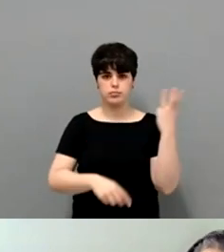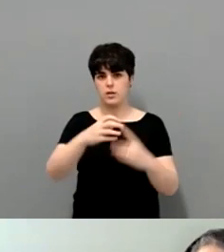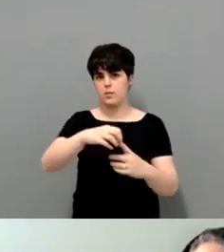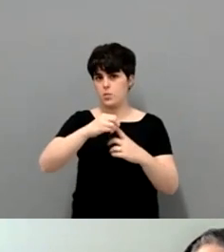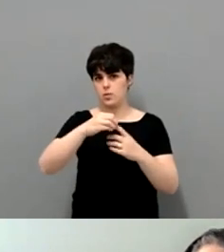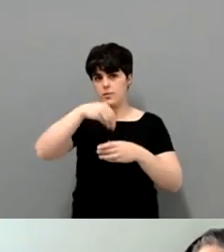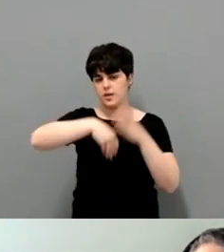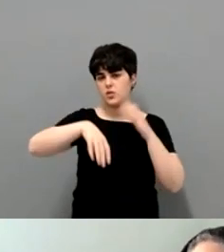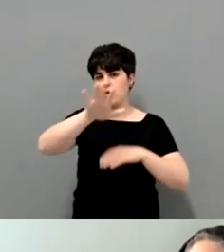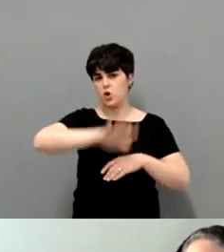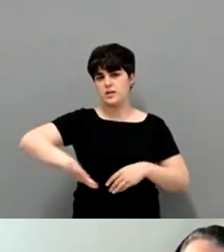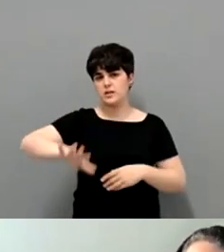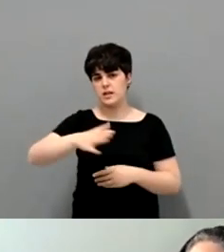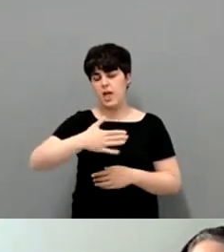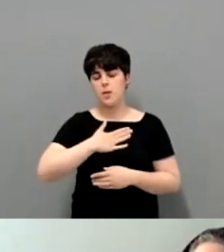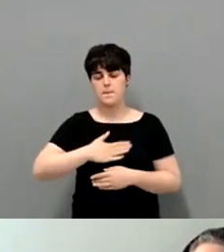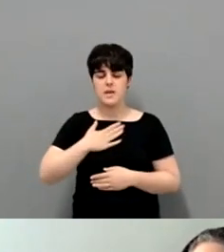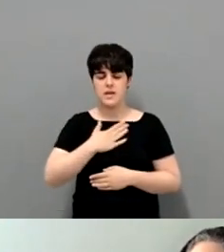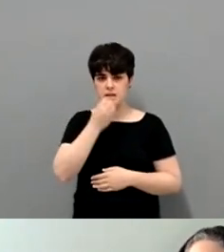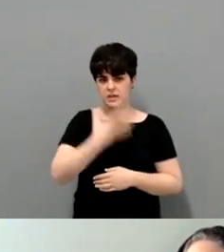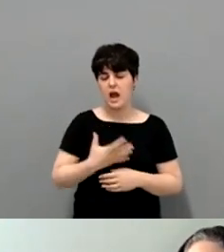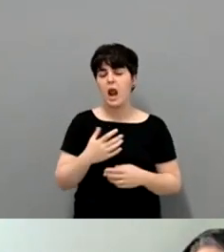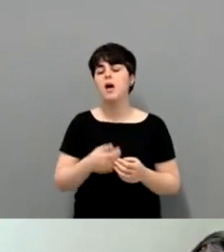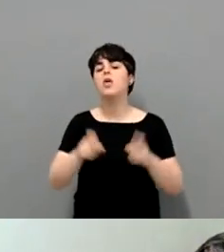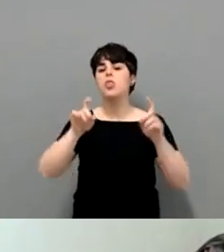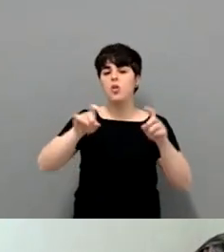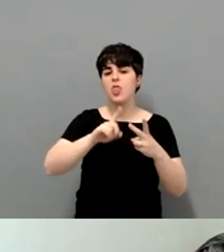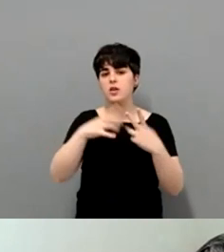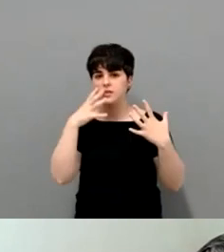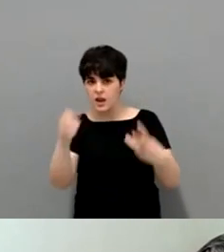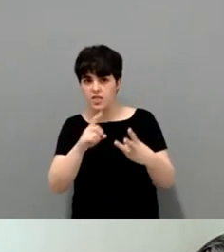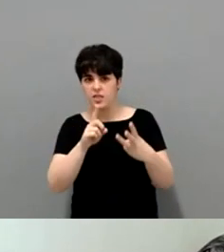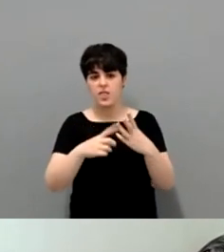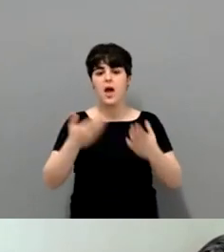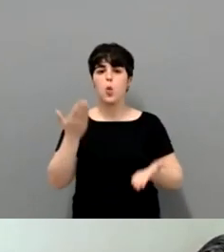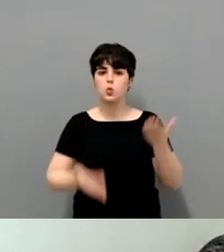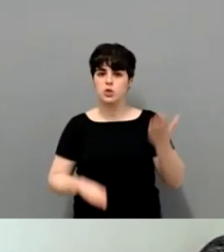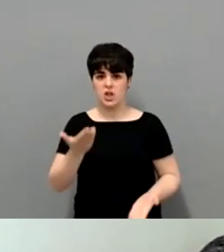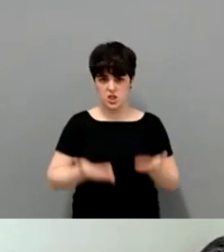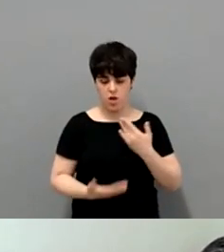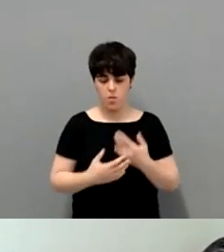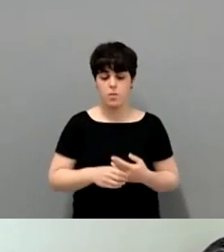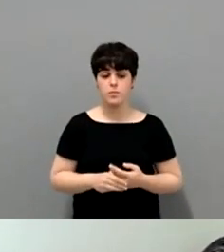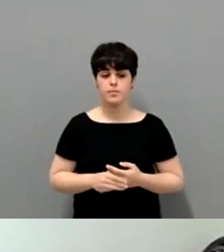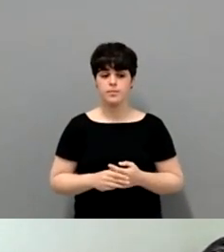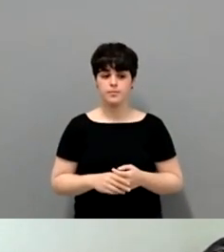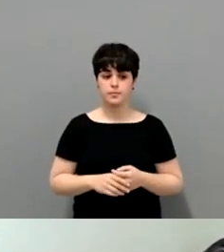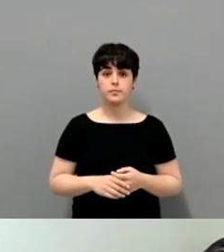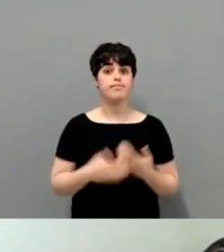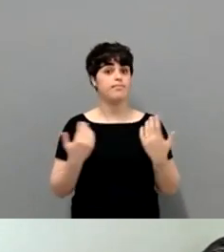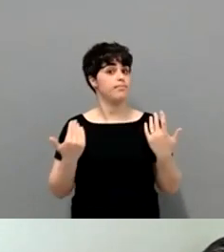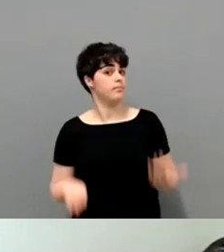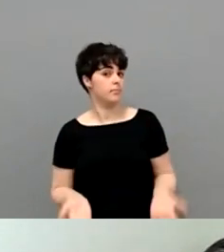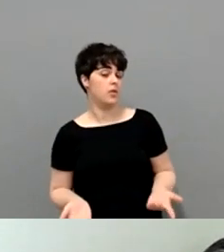Estado del bienestar son educación, sanidad y justicia. De tal manera